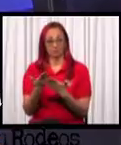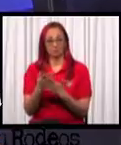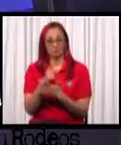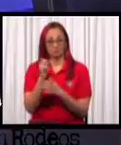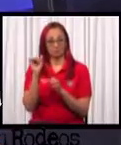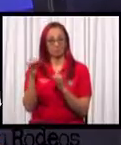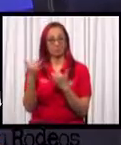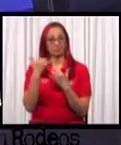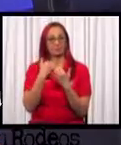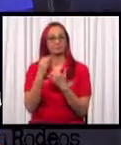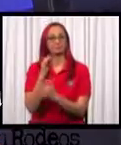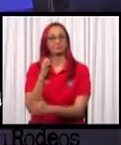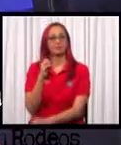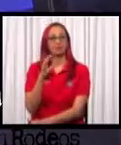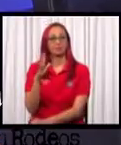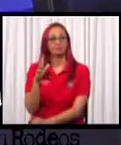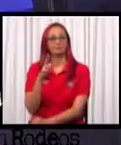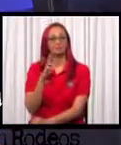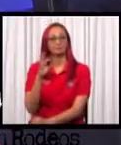el